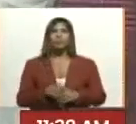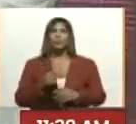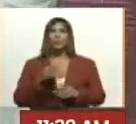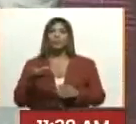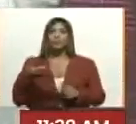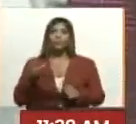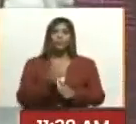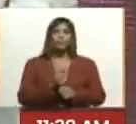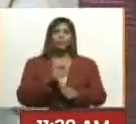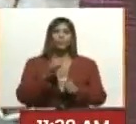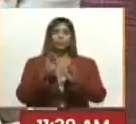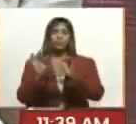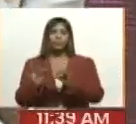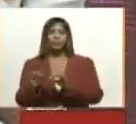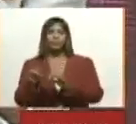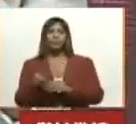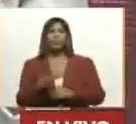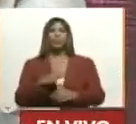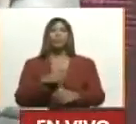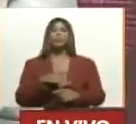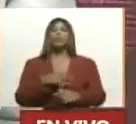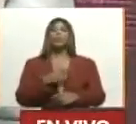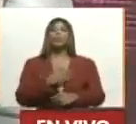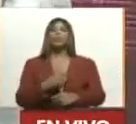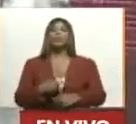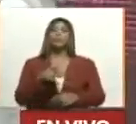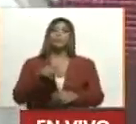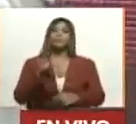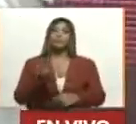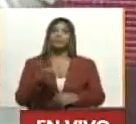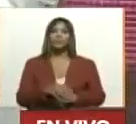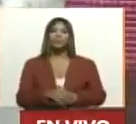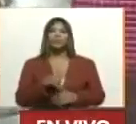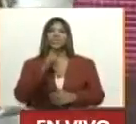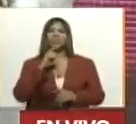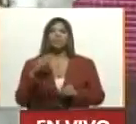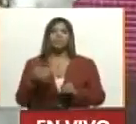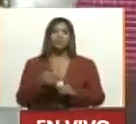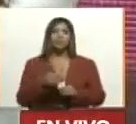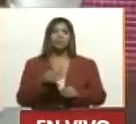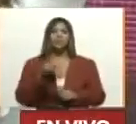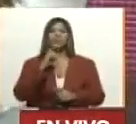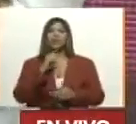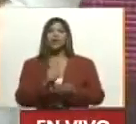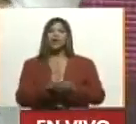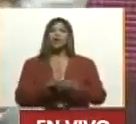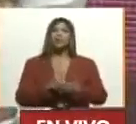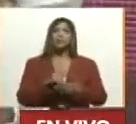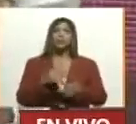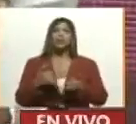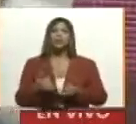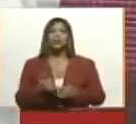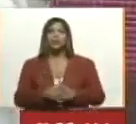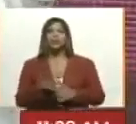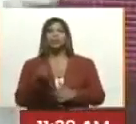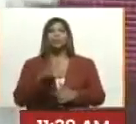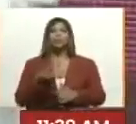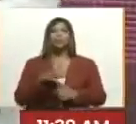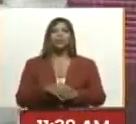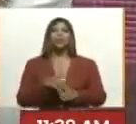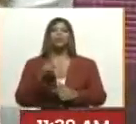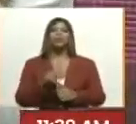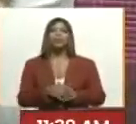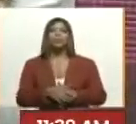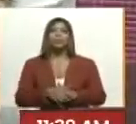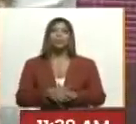a una figura principal que pudiese ser el presidente de esa nación, ¿a quién ataco? ¿Quién está ayudando en este caso, en el caso de Venezuela? Y